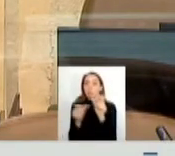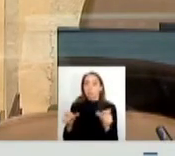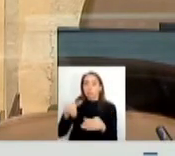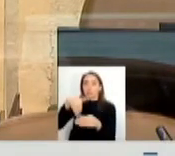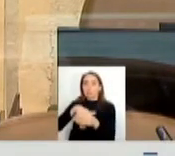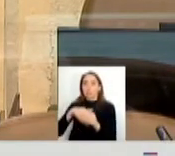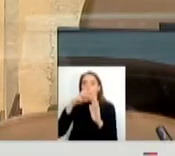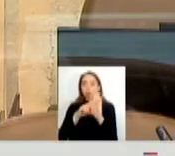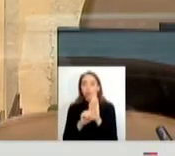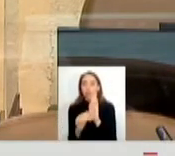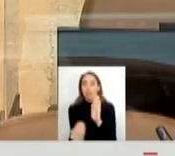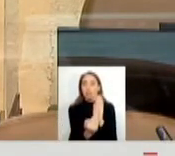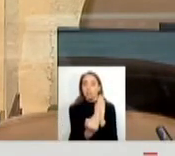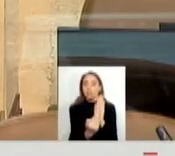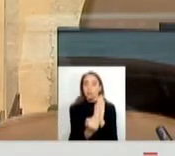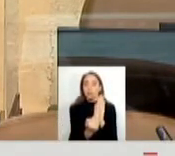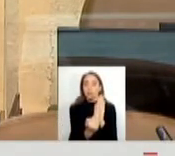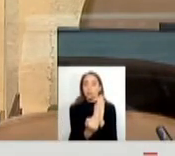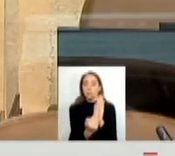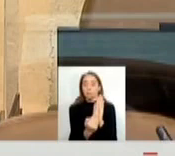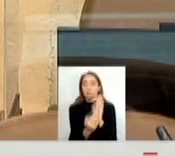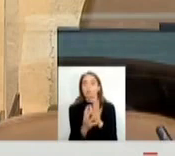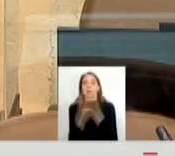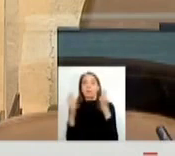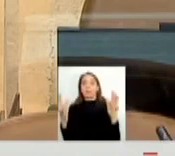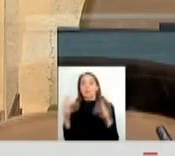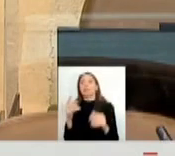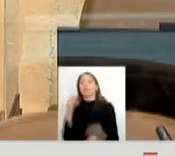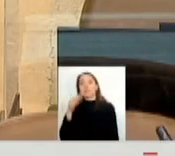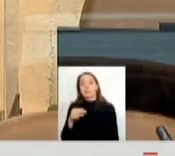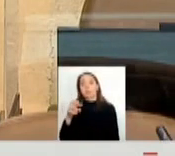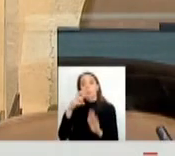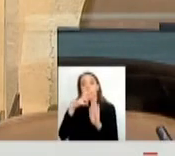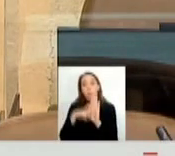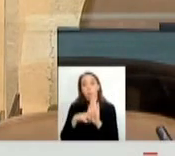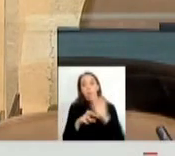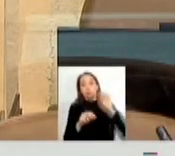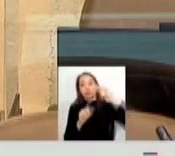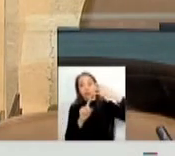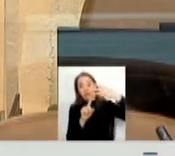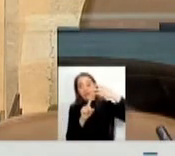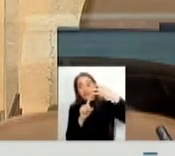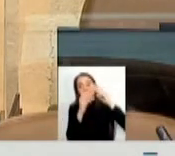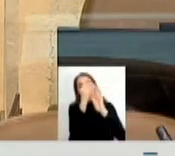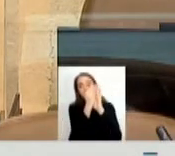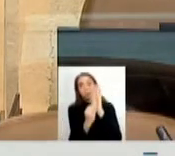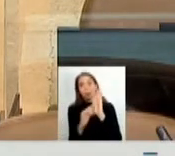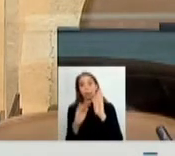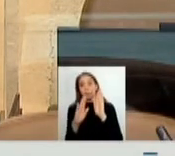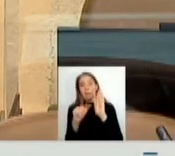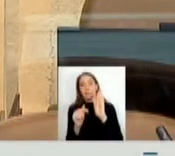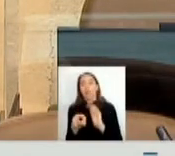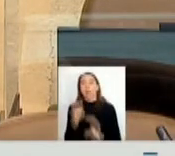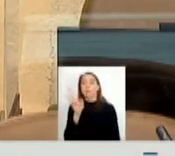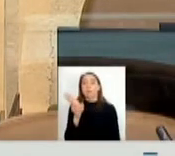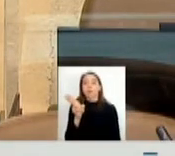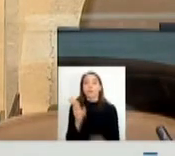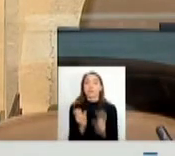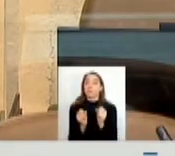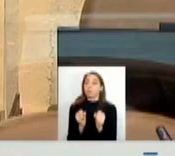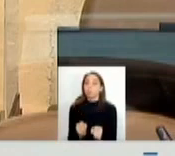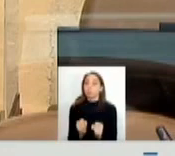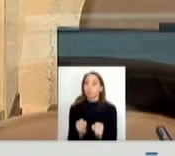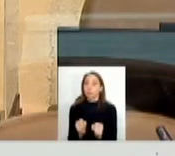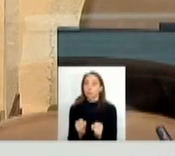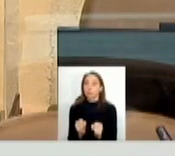favor enorme. Porque les aseguro que el proyecto que sigue en tabla más adelante, que es el que prohíbe la posibilidad de validar